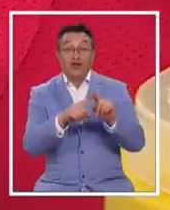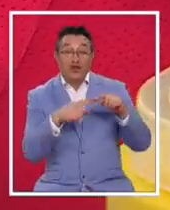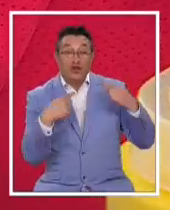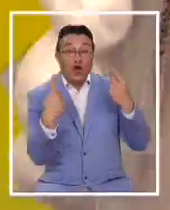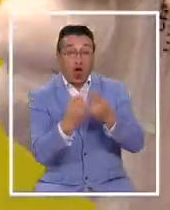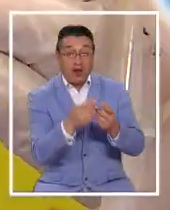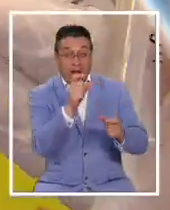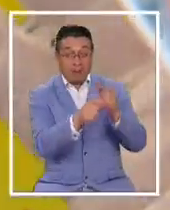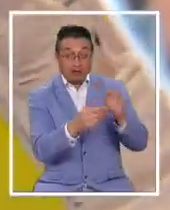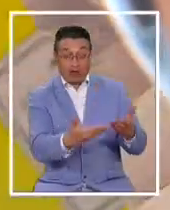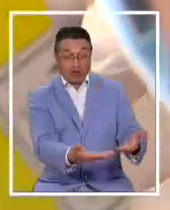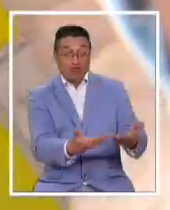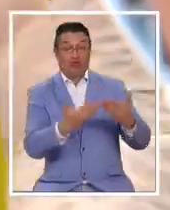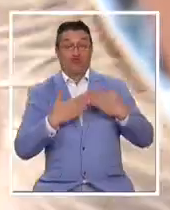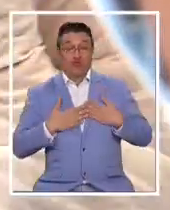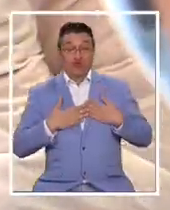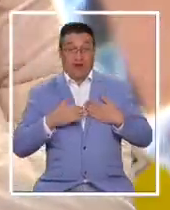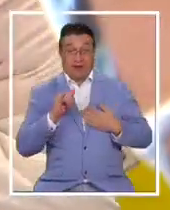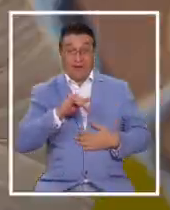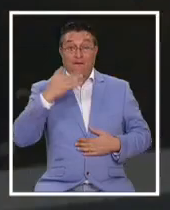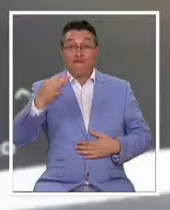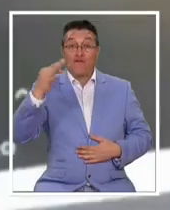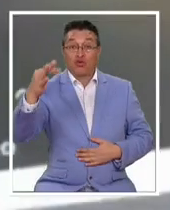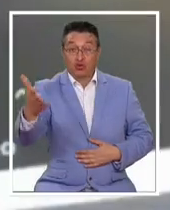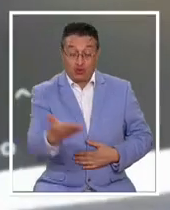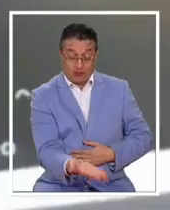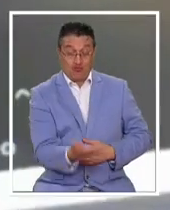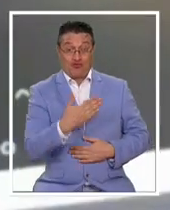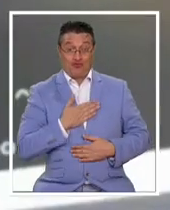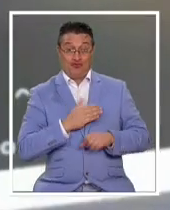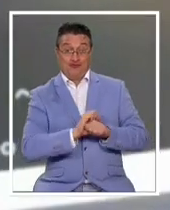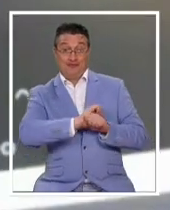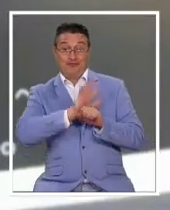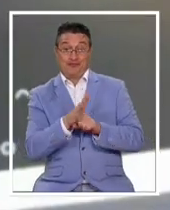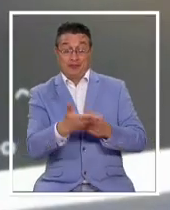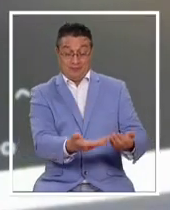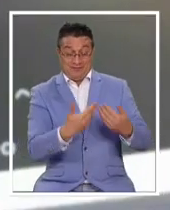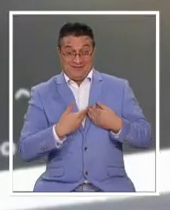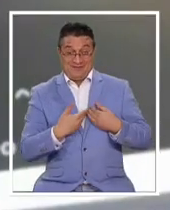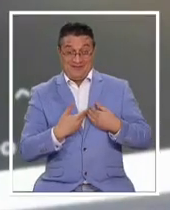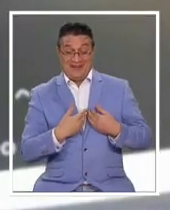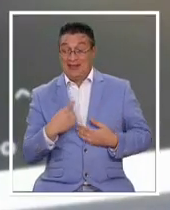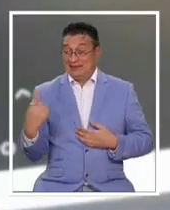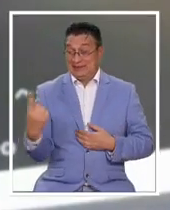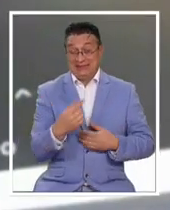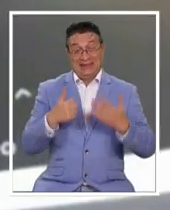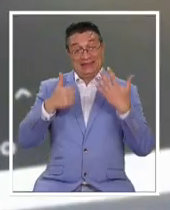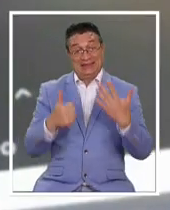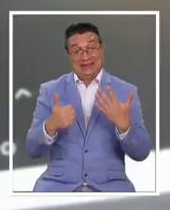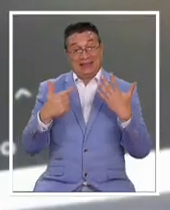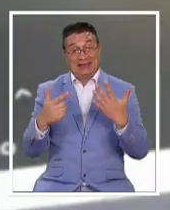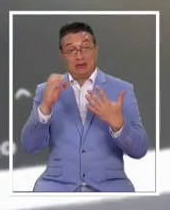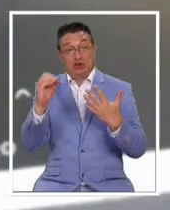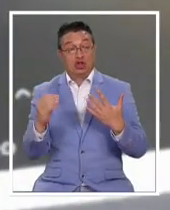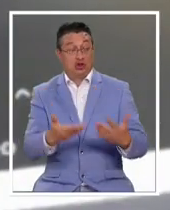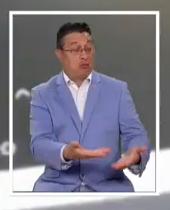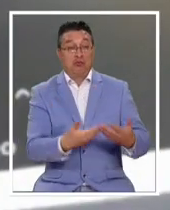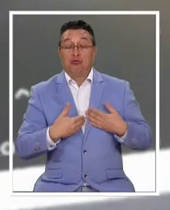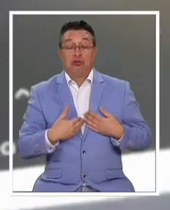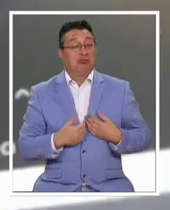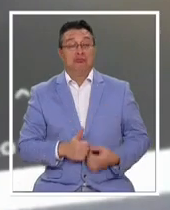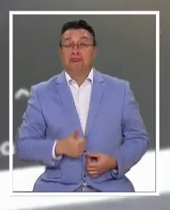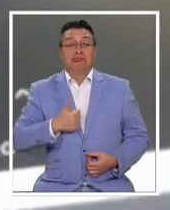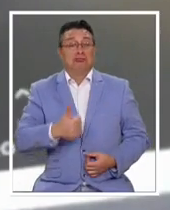va a infectar en el periodo que viene, ¿cierto? Un 66 o 67% no lo hará. O sea, vamos a